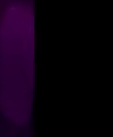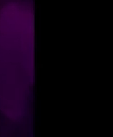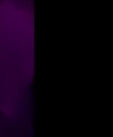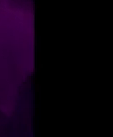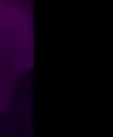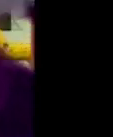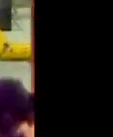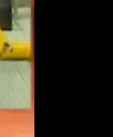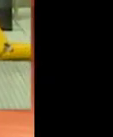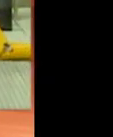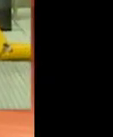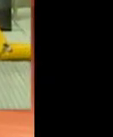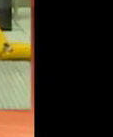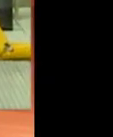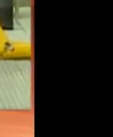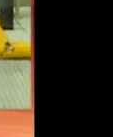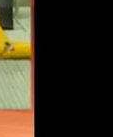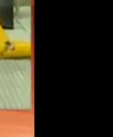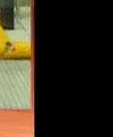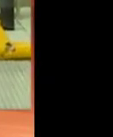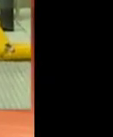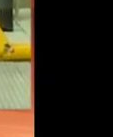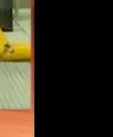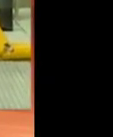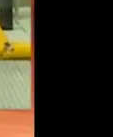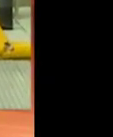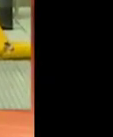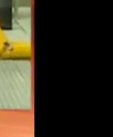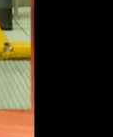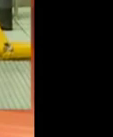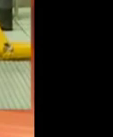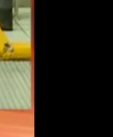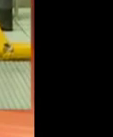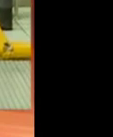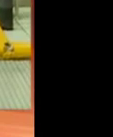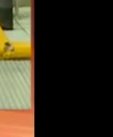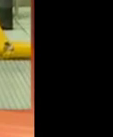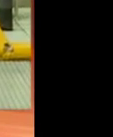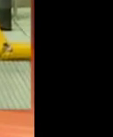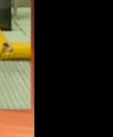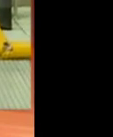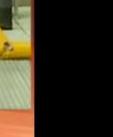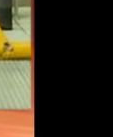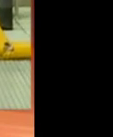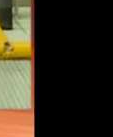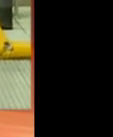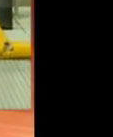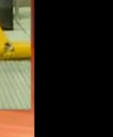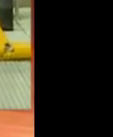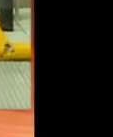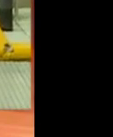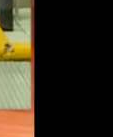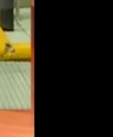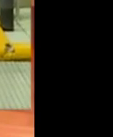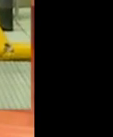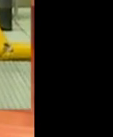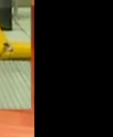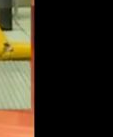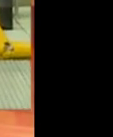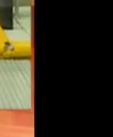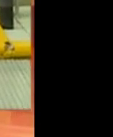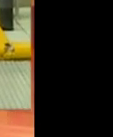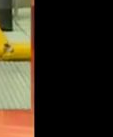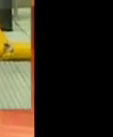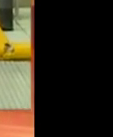como periodista, trabajador de prensa, has estado en la calle realizando la cobertura. ¿Qué pudiste ver? ¿La gente cumplió la cuarentena en los lugares